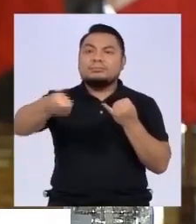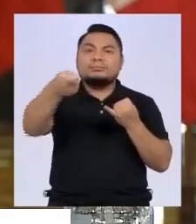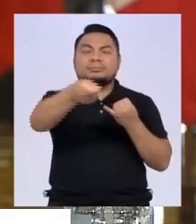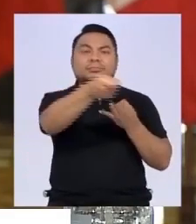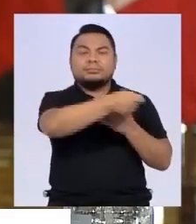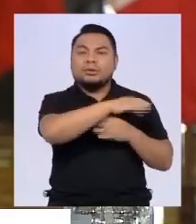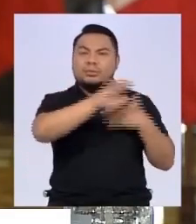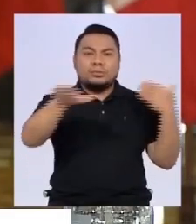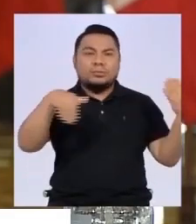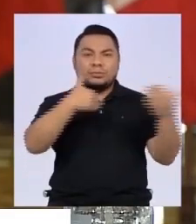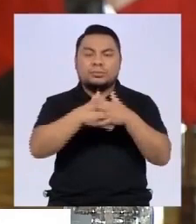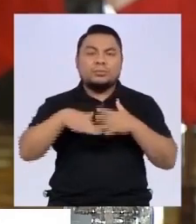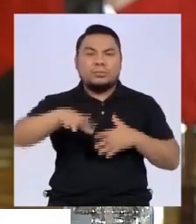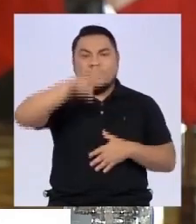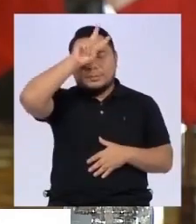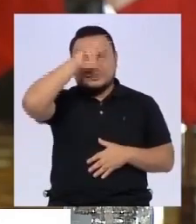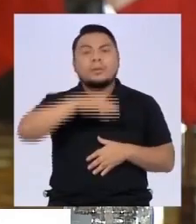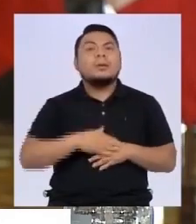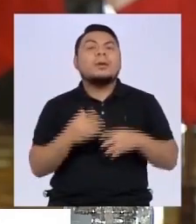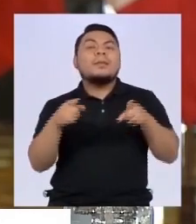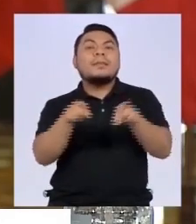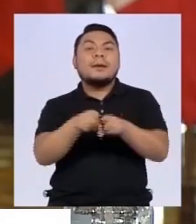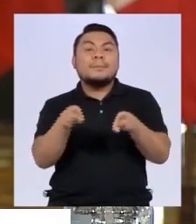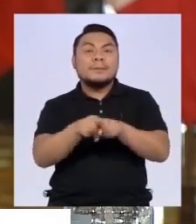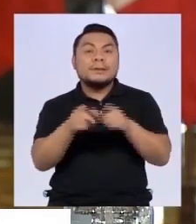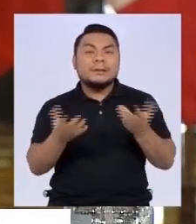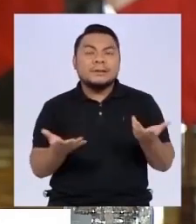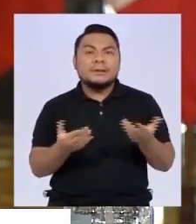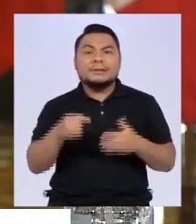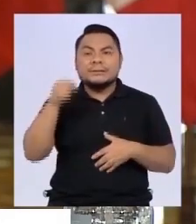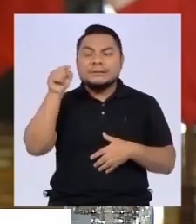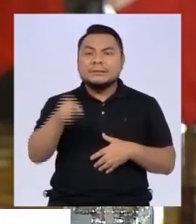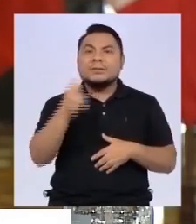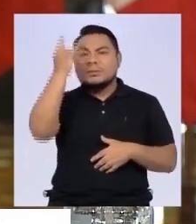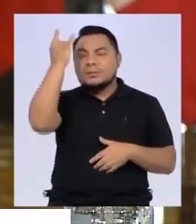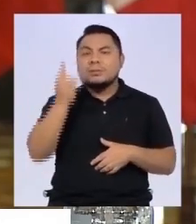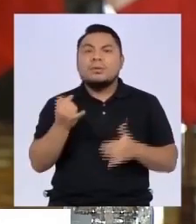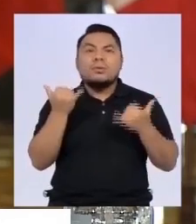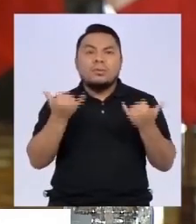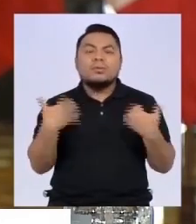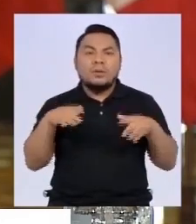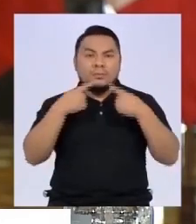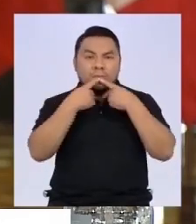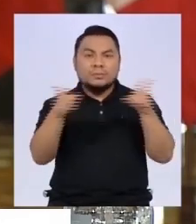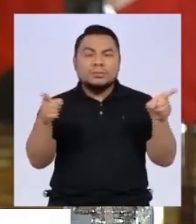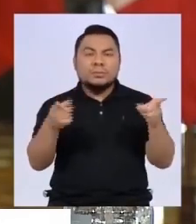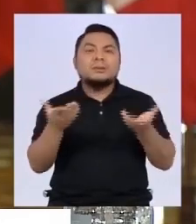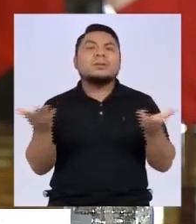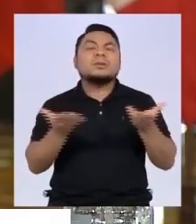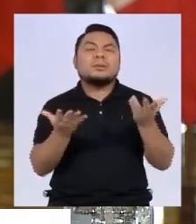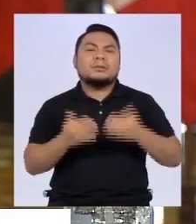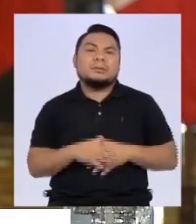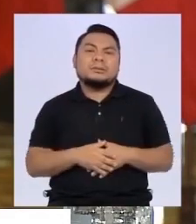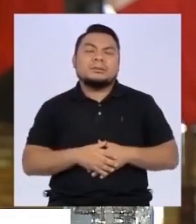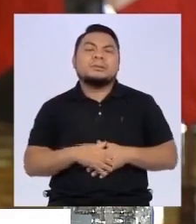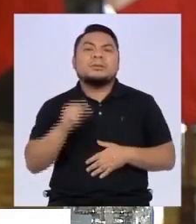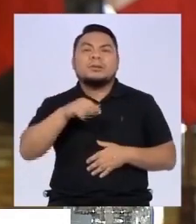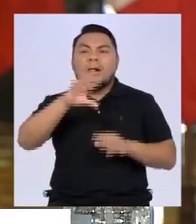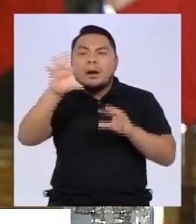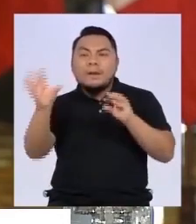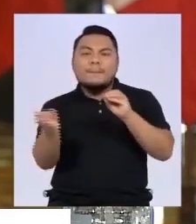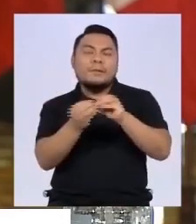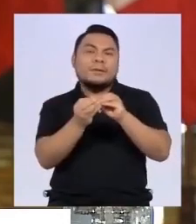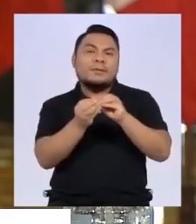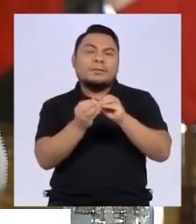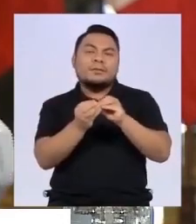todo el Perú, también en este decreto de urgencia que hoy publicamos estamos